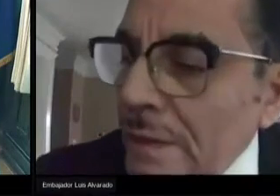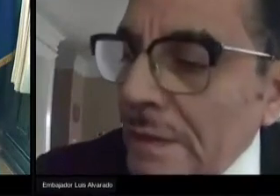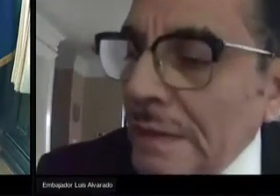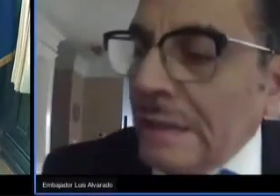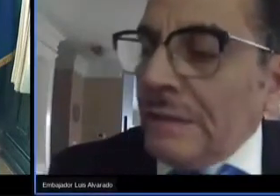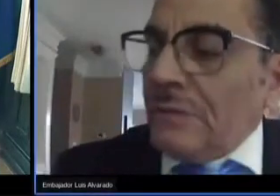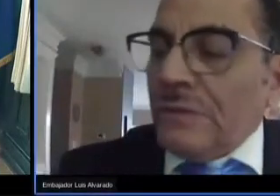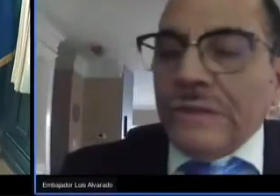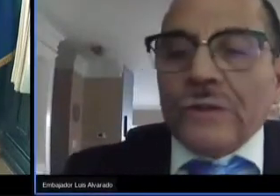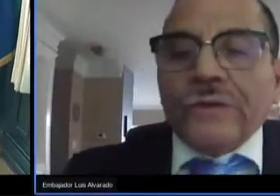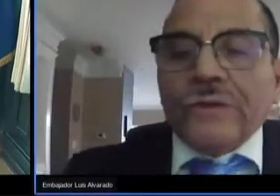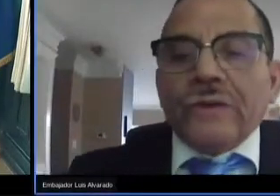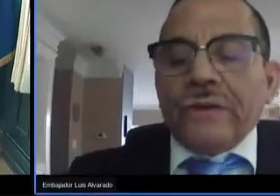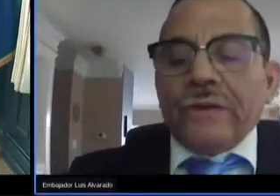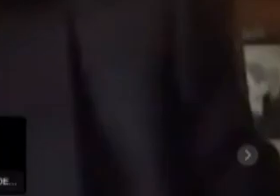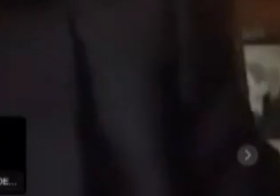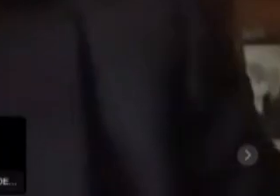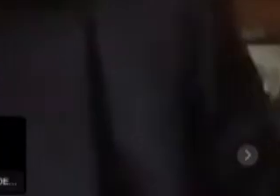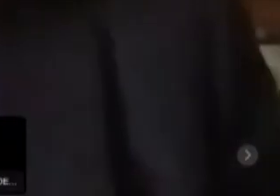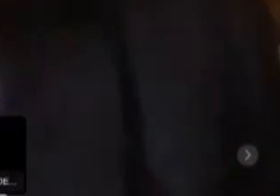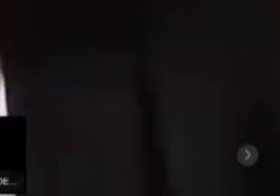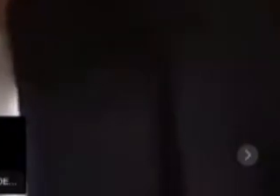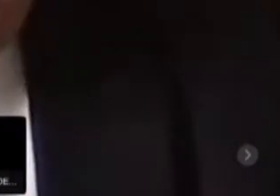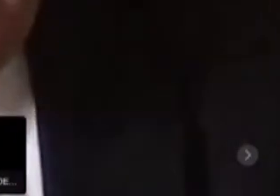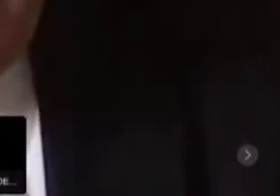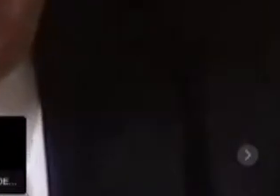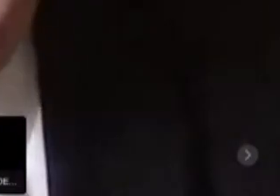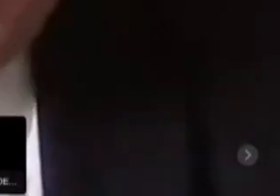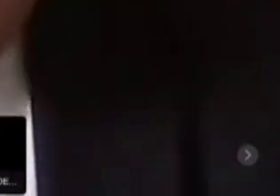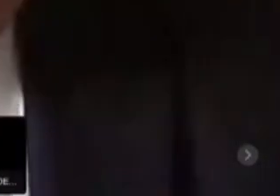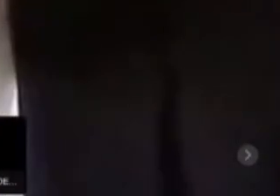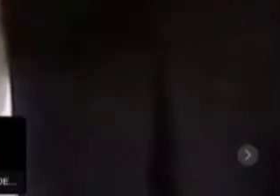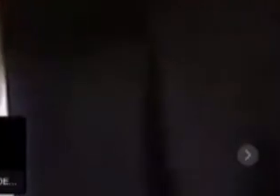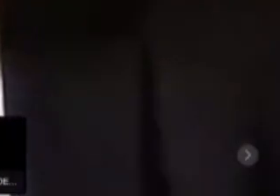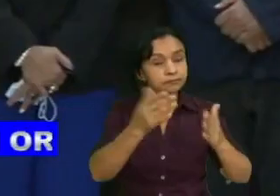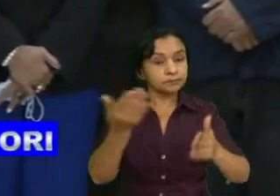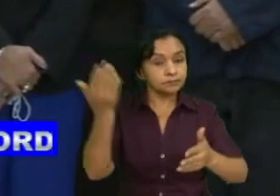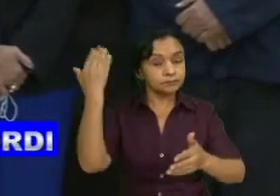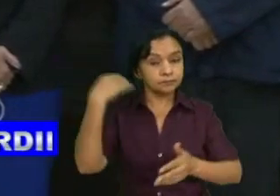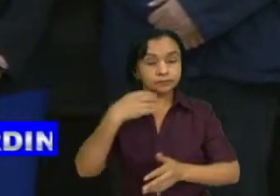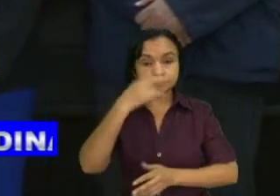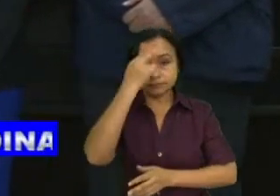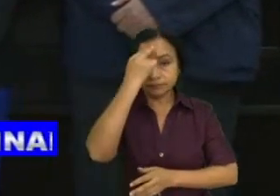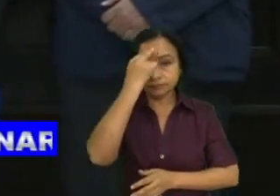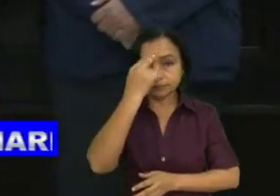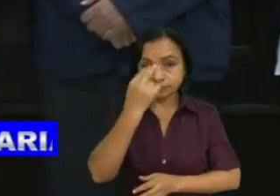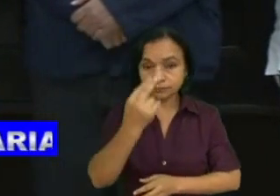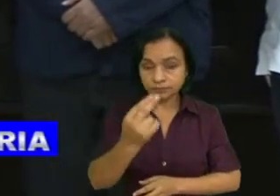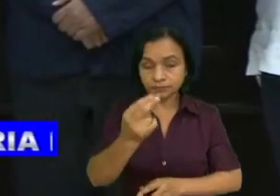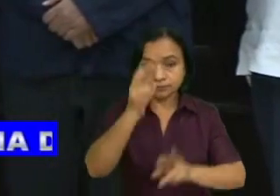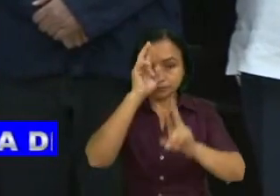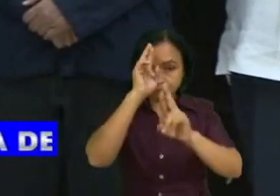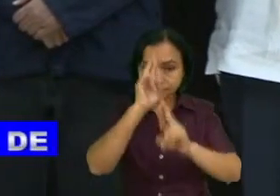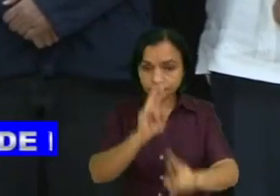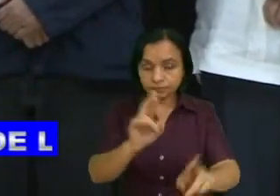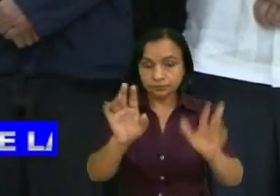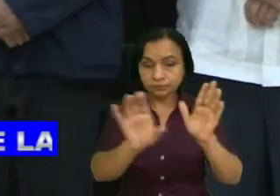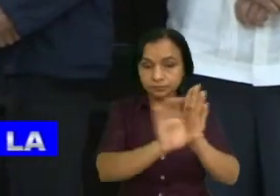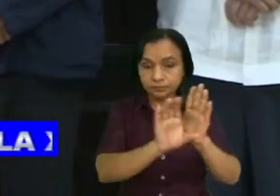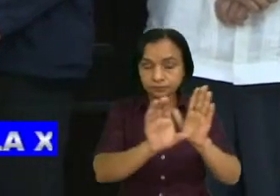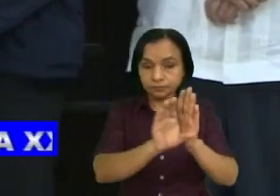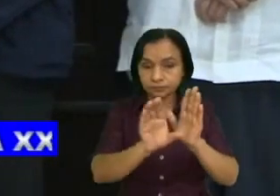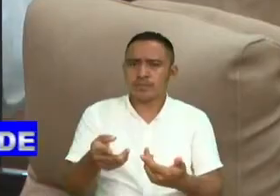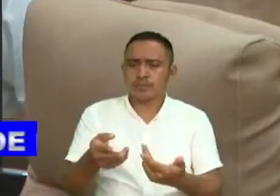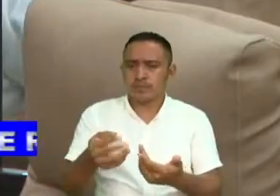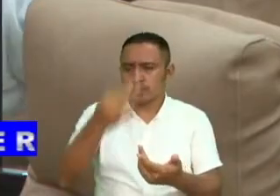consejo permanente de la oea almagro expresó su preocupación por el nombramiento de los diez magistrados orteguistas en el consejo supremo electoral